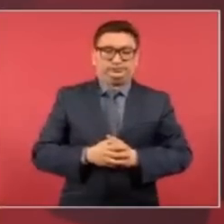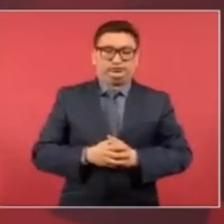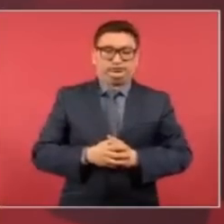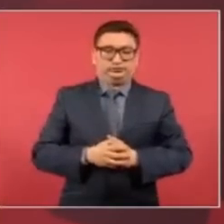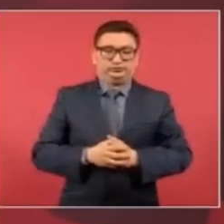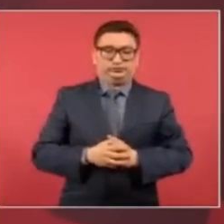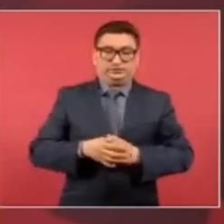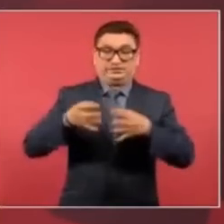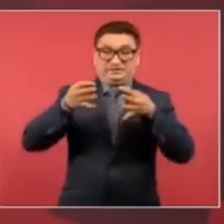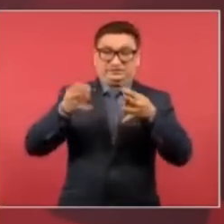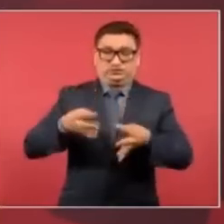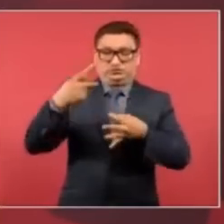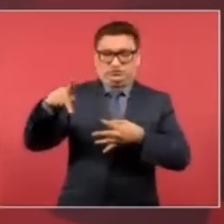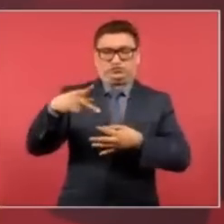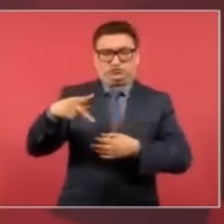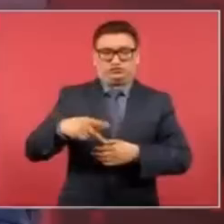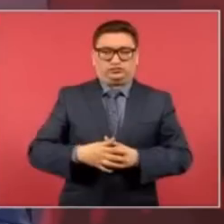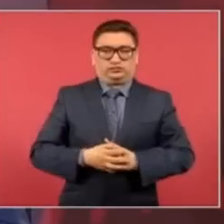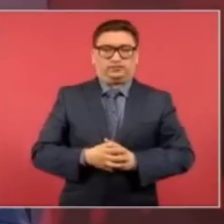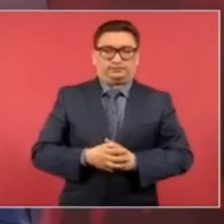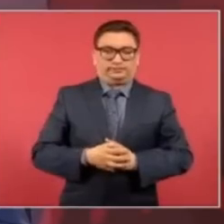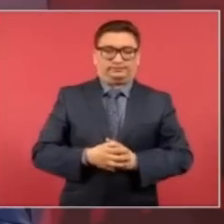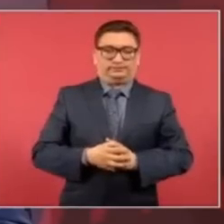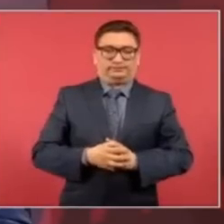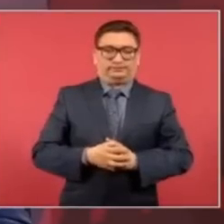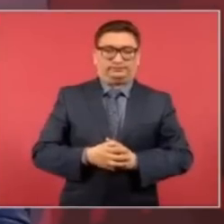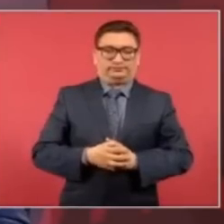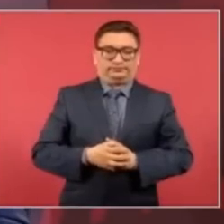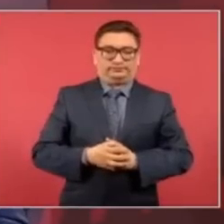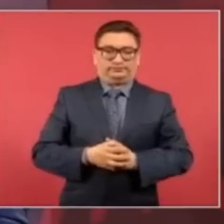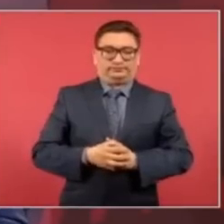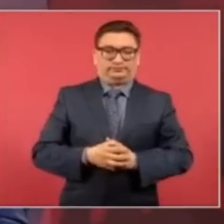legítimos, legales de esas tierras.